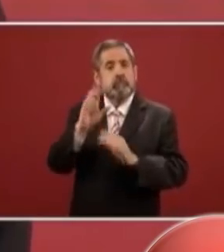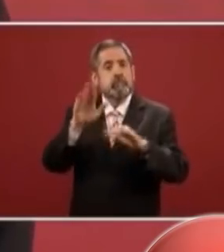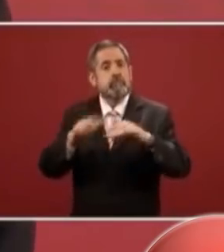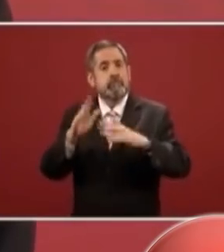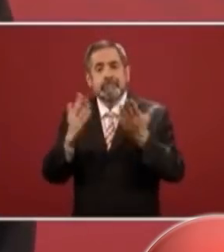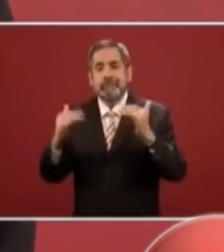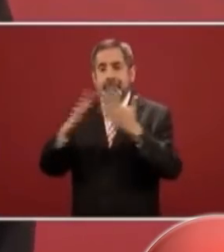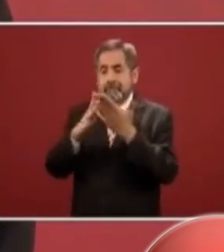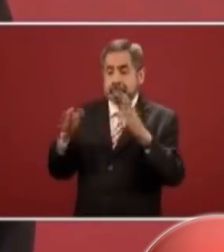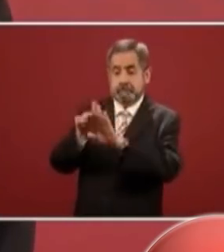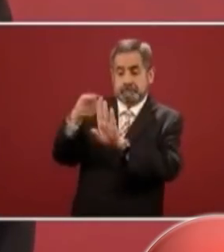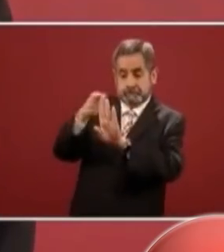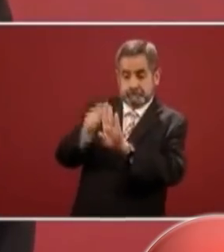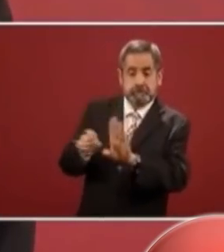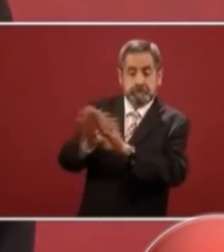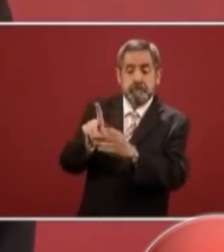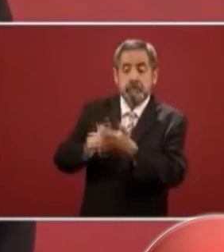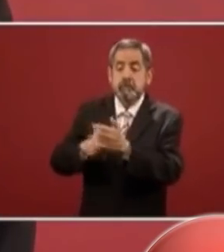encerrados.